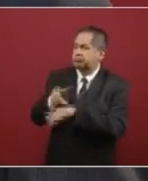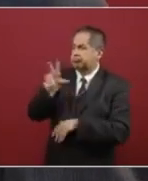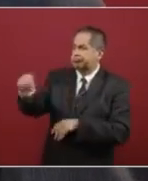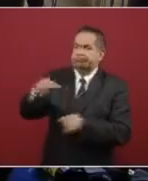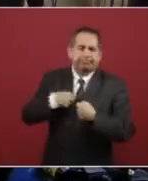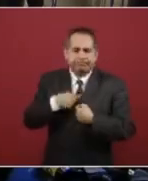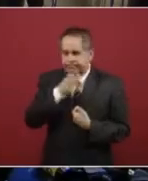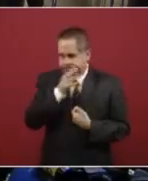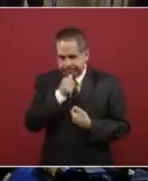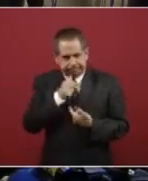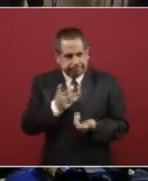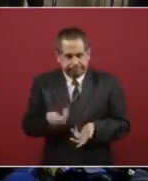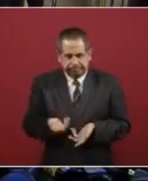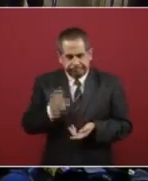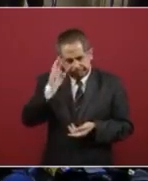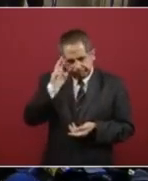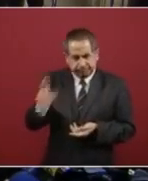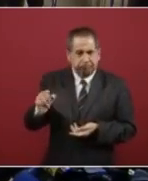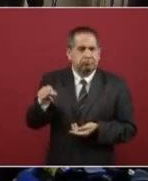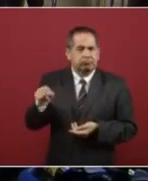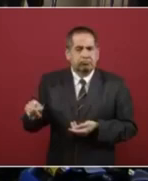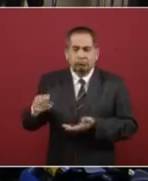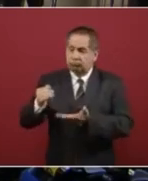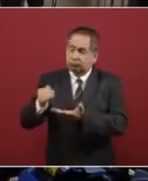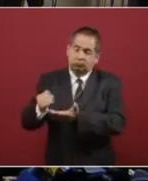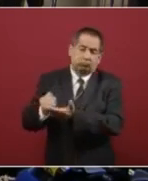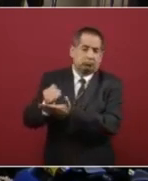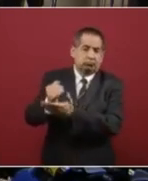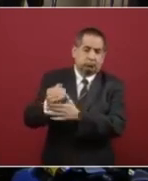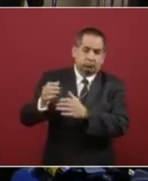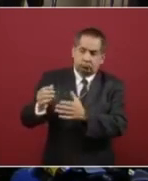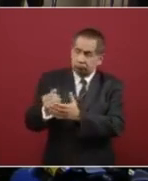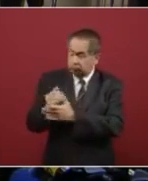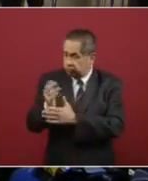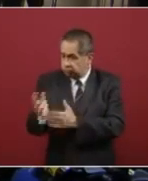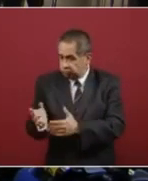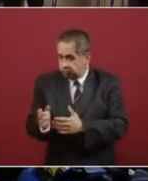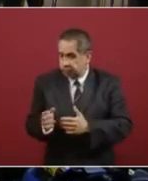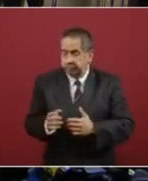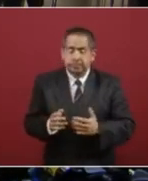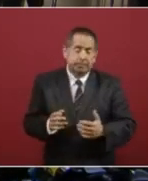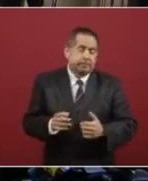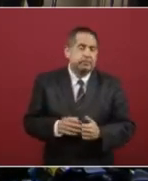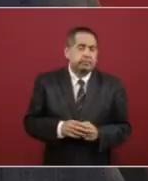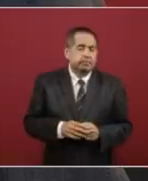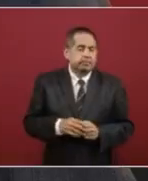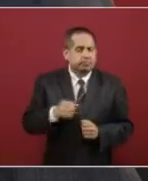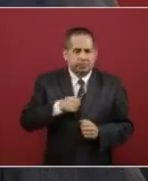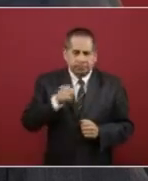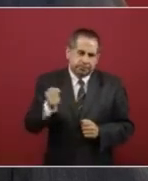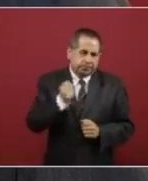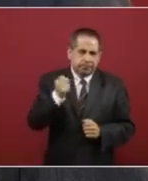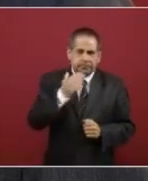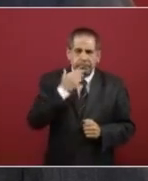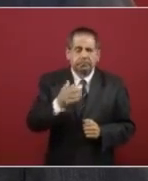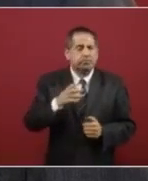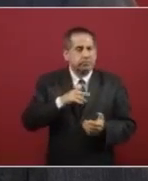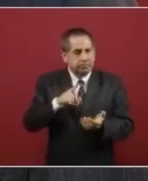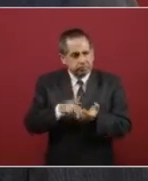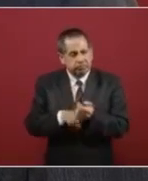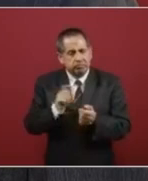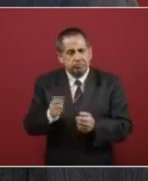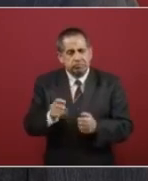Electoral. Es una decisión que tomaron y afortunadamente